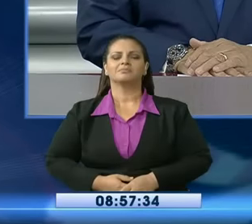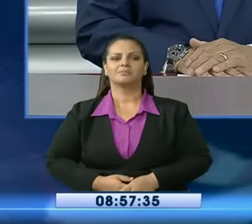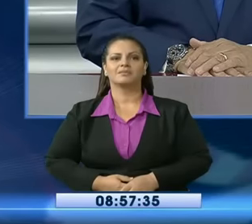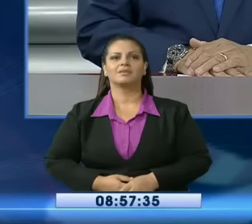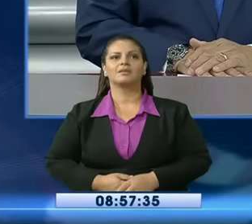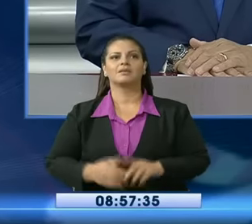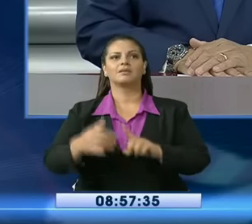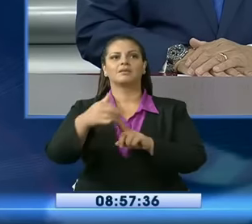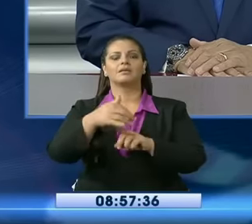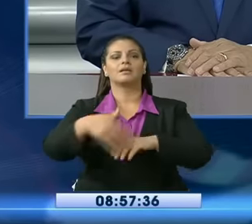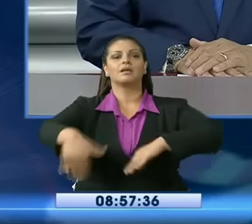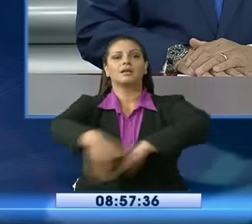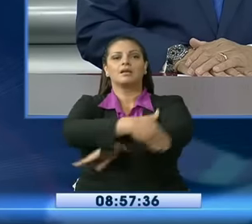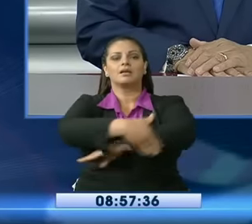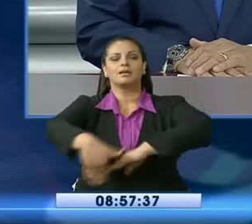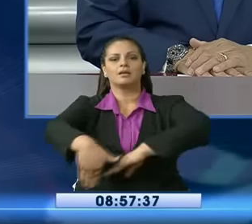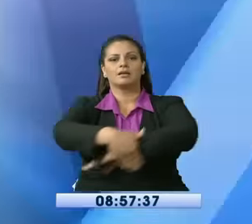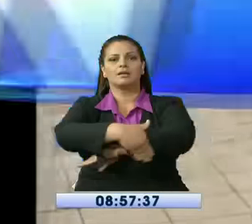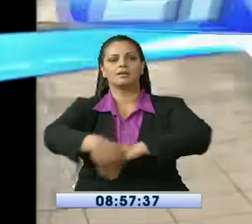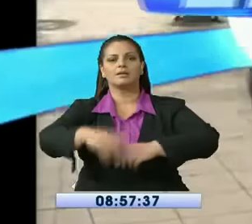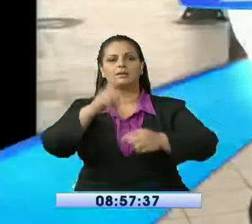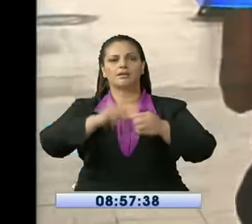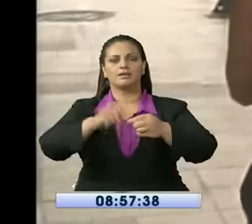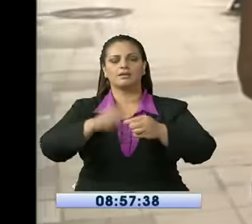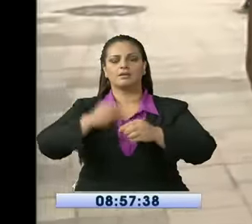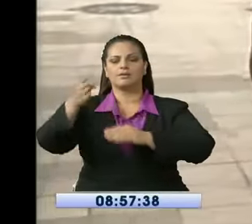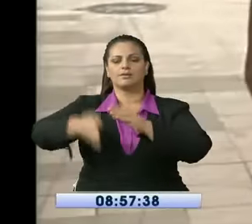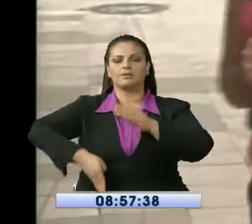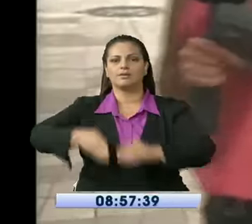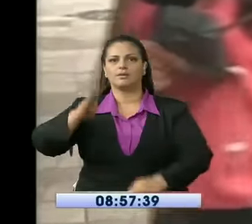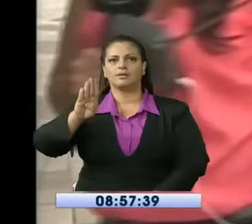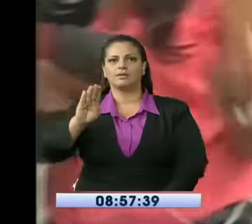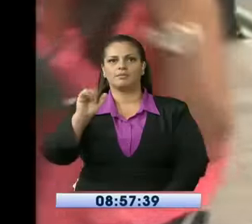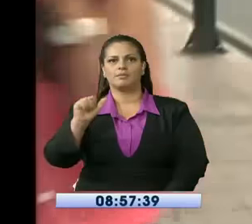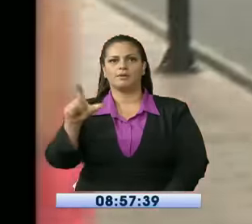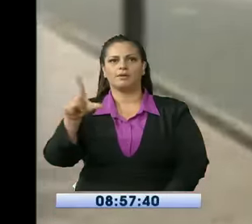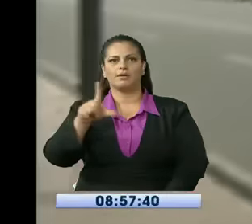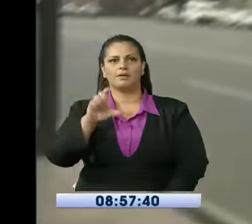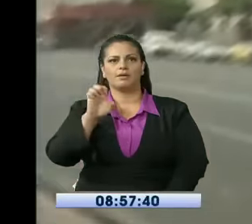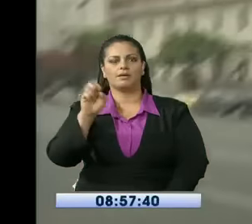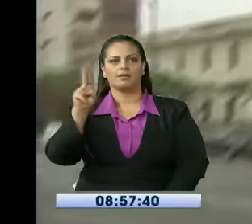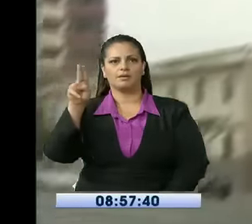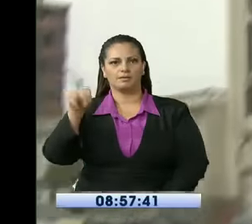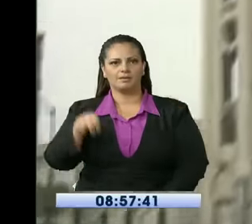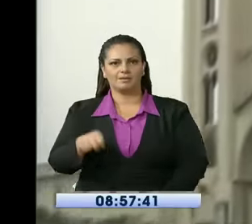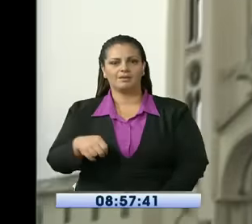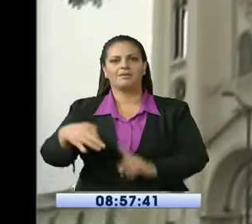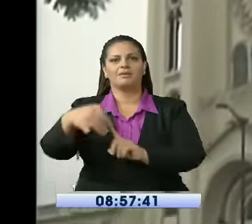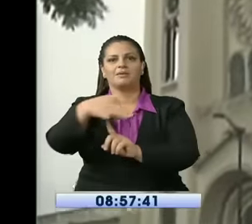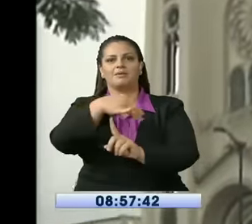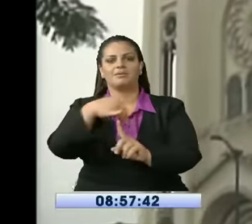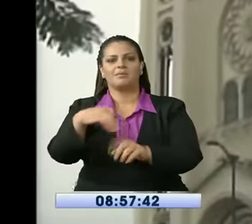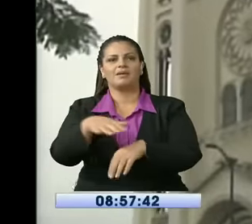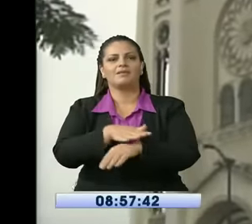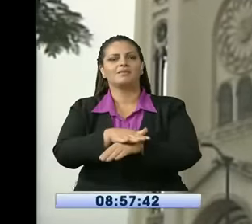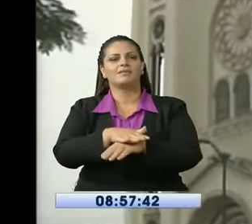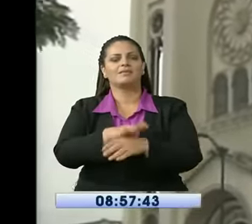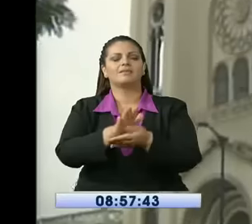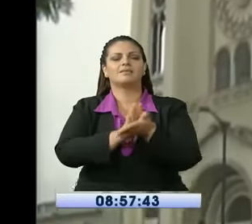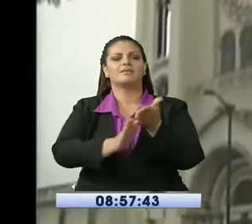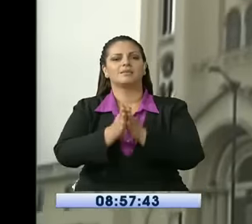y Clemente Vallén. Quienes se dedican a vender productos en los exteriores del parque o ejercer actividades, como por ejemplo la